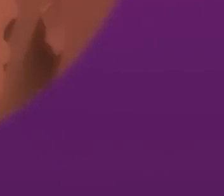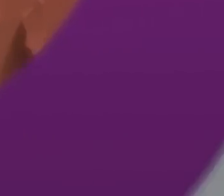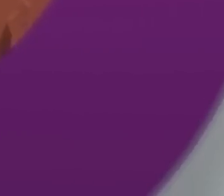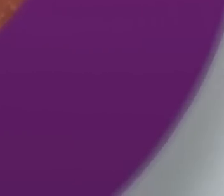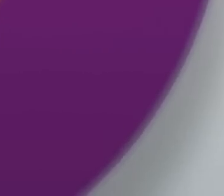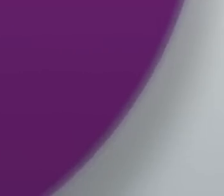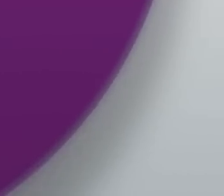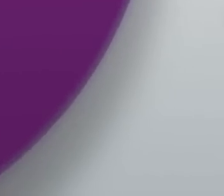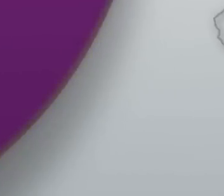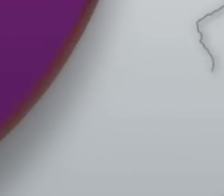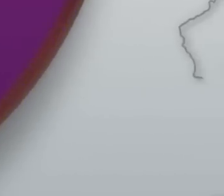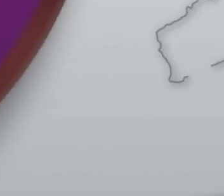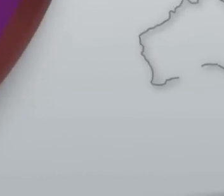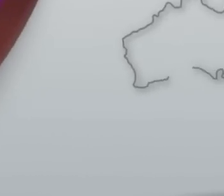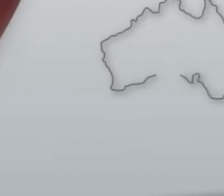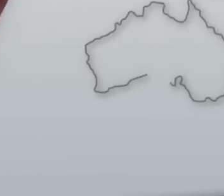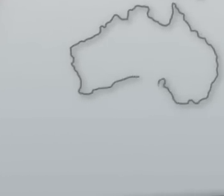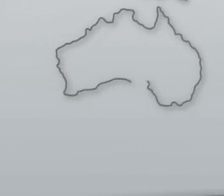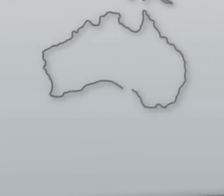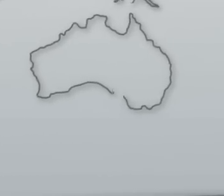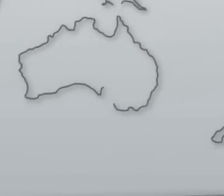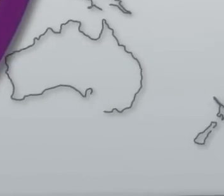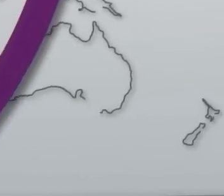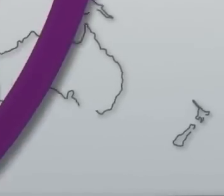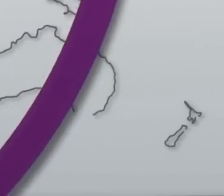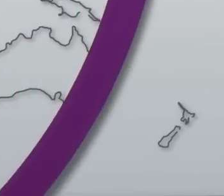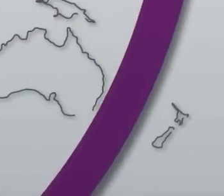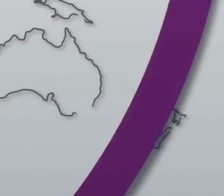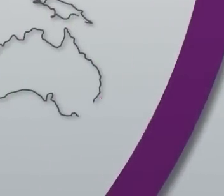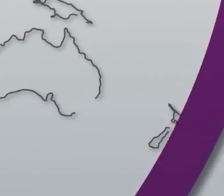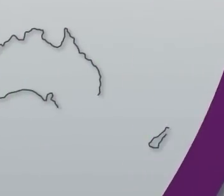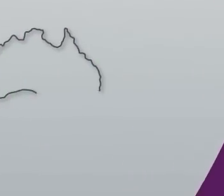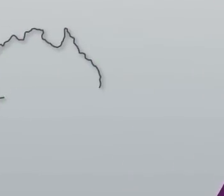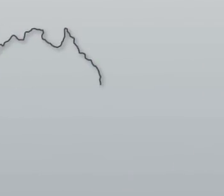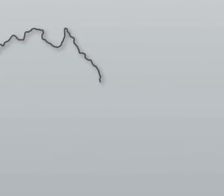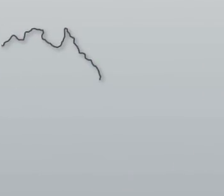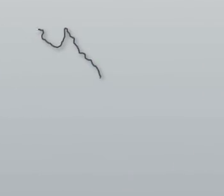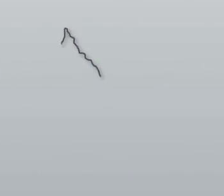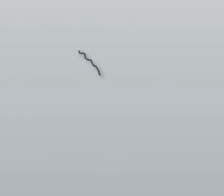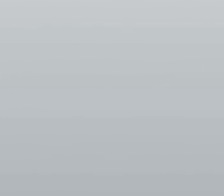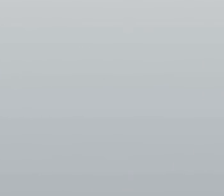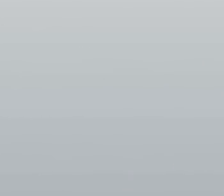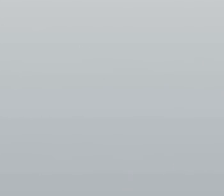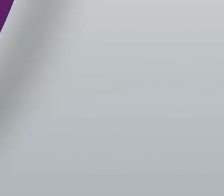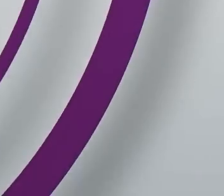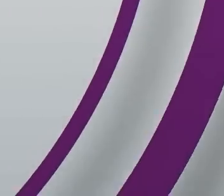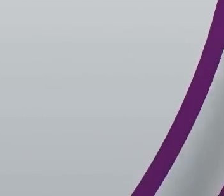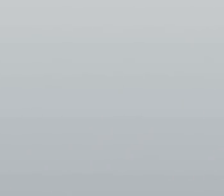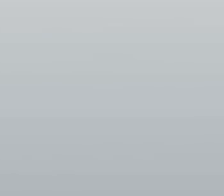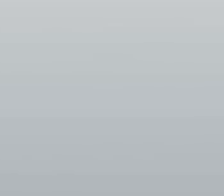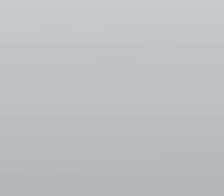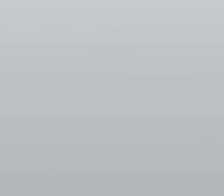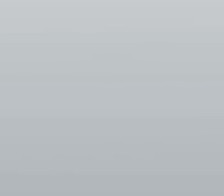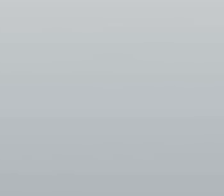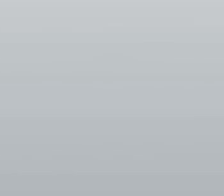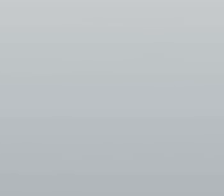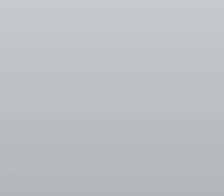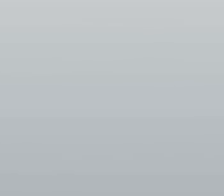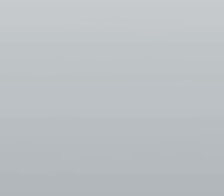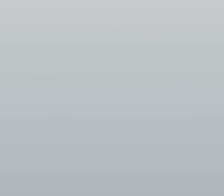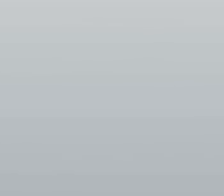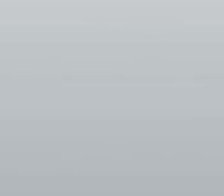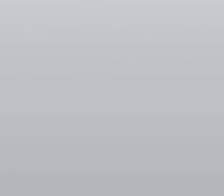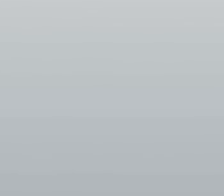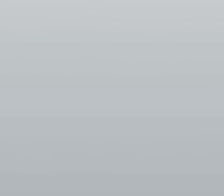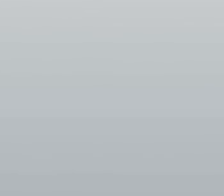Esto es Mundo Morado, el espacio que acompaña tu transformación integral y la oportunidad de oro para estar